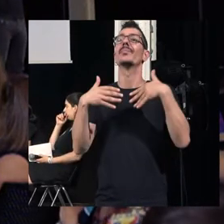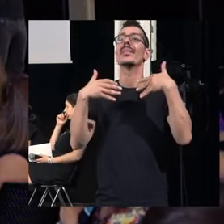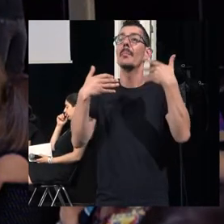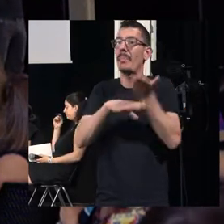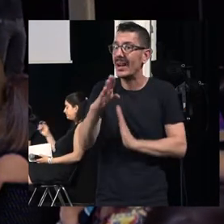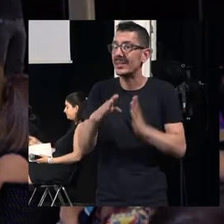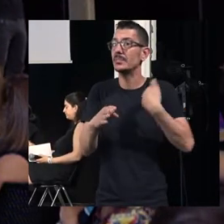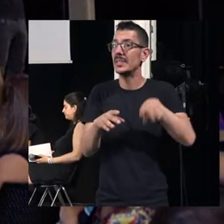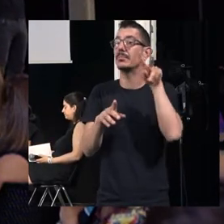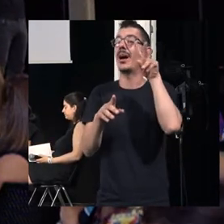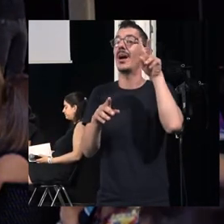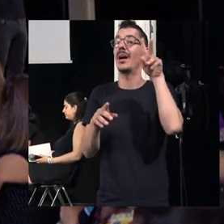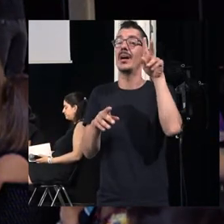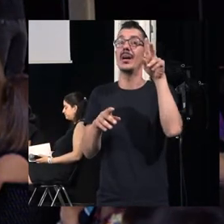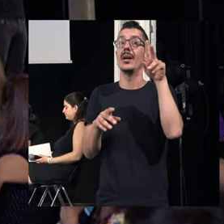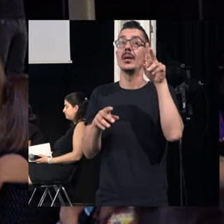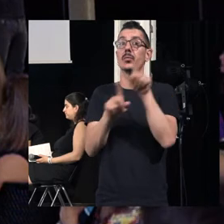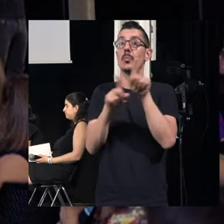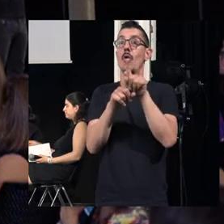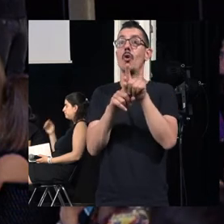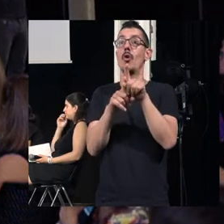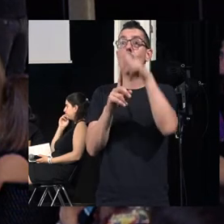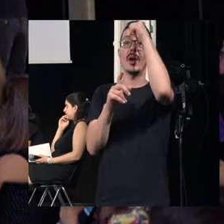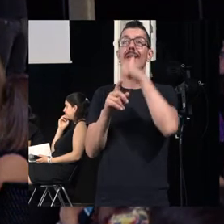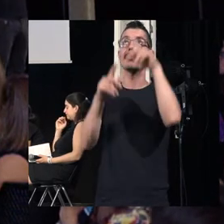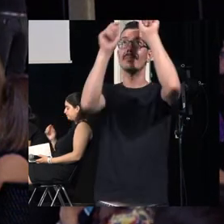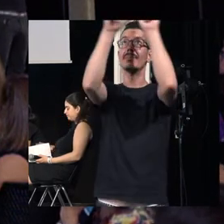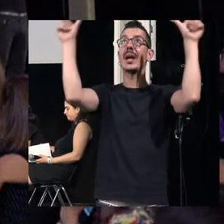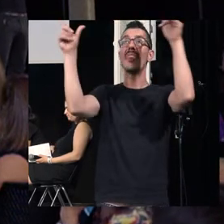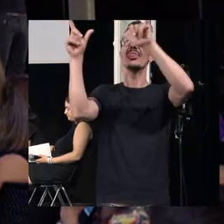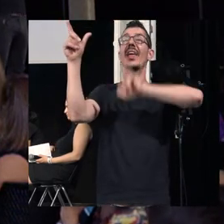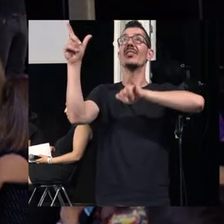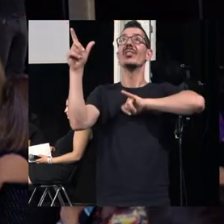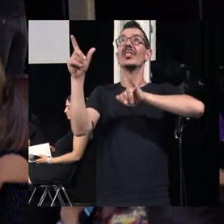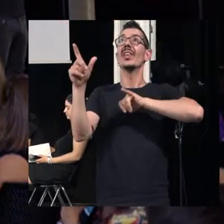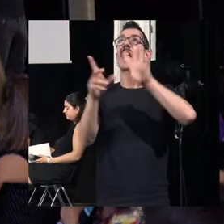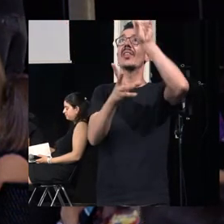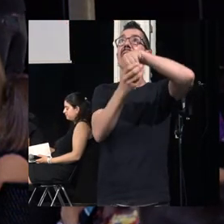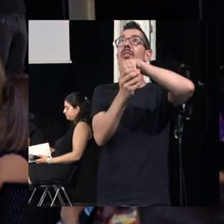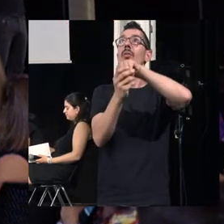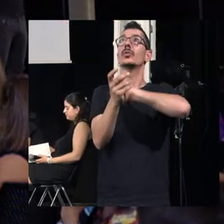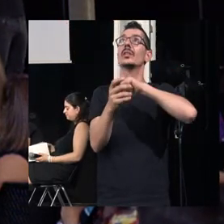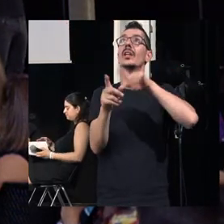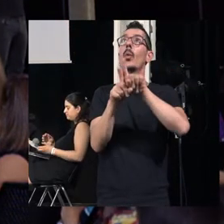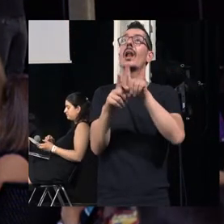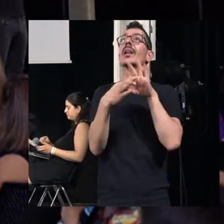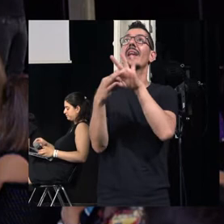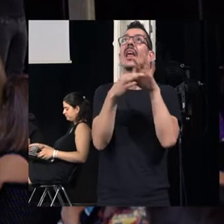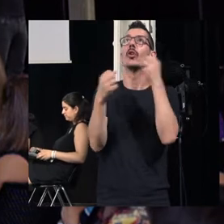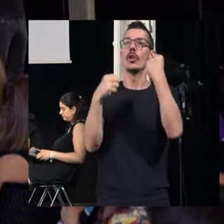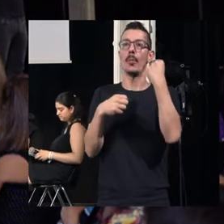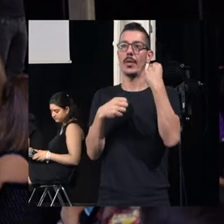partes de esa proyección de identidad que contiene una relación de poder, de